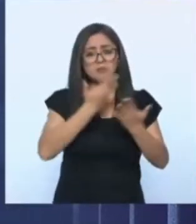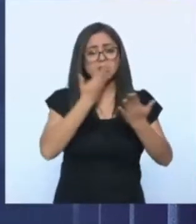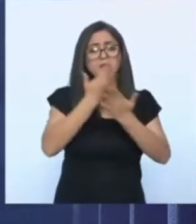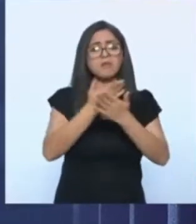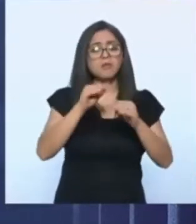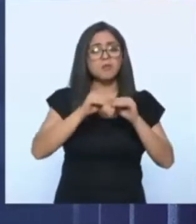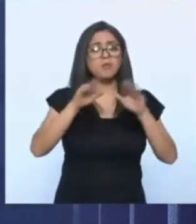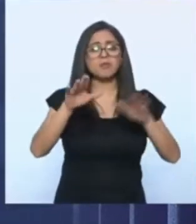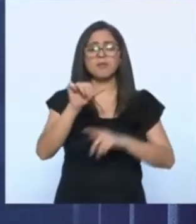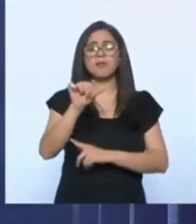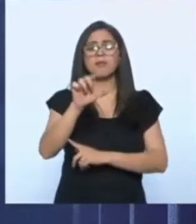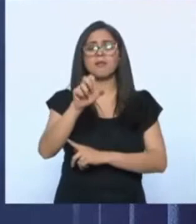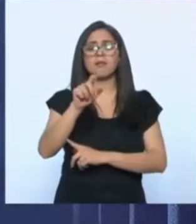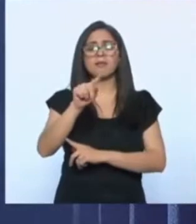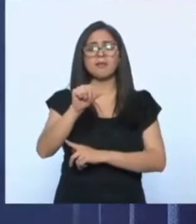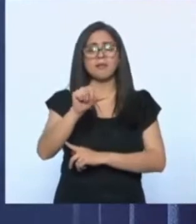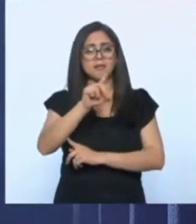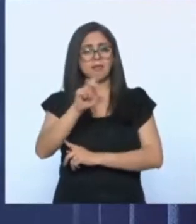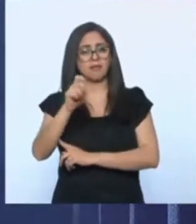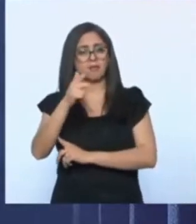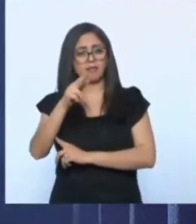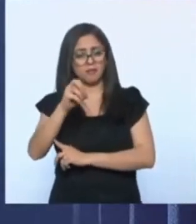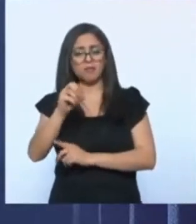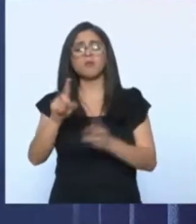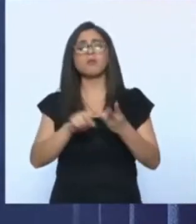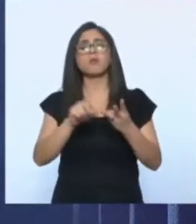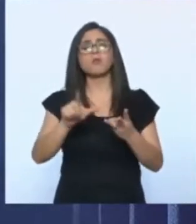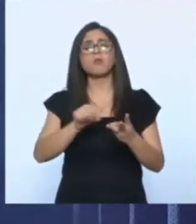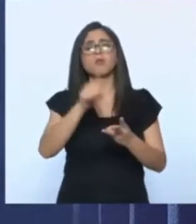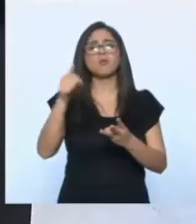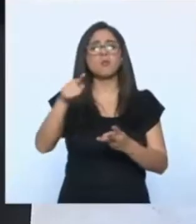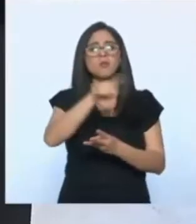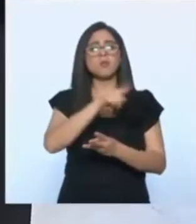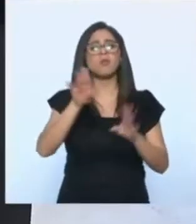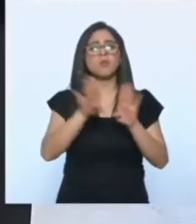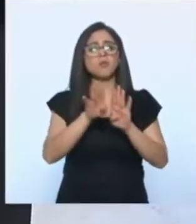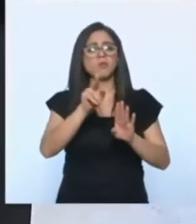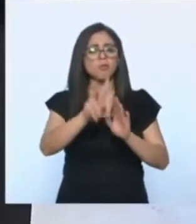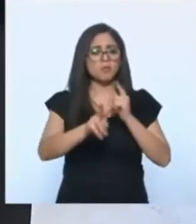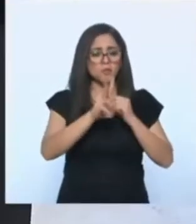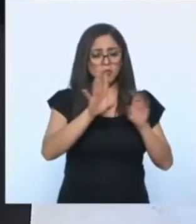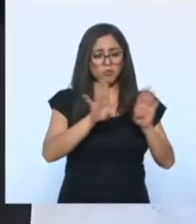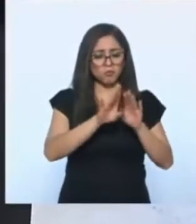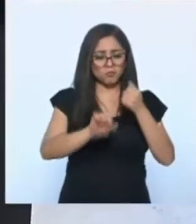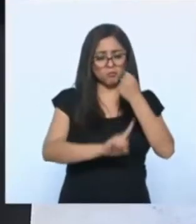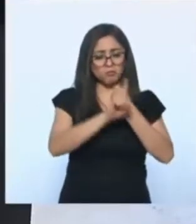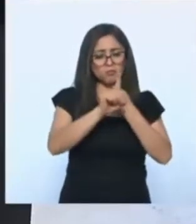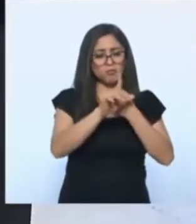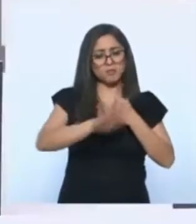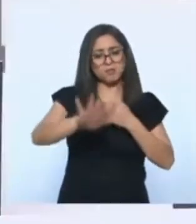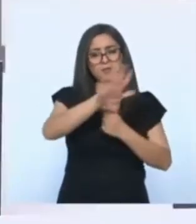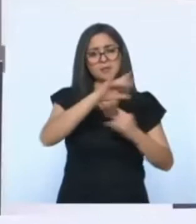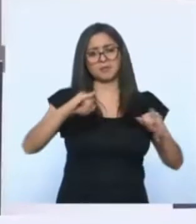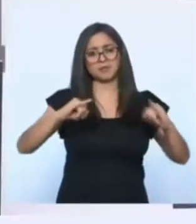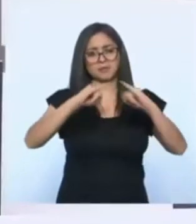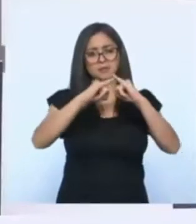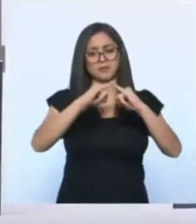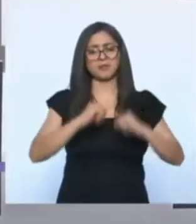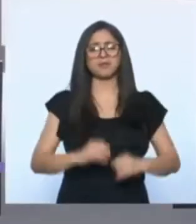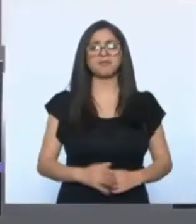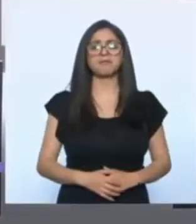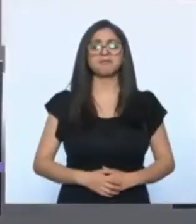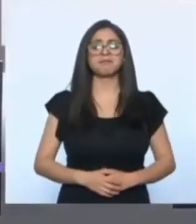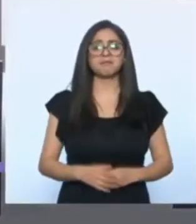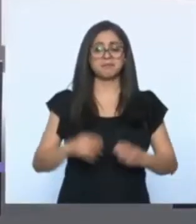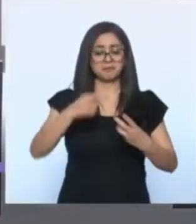género y de las acciones del Congreso contra la violencia institucional. Sí, esas iniciativas las metí yo.